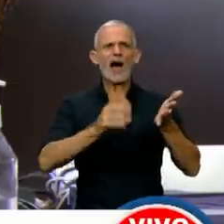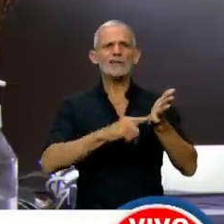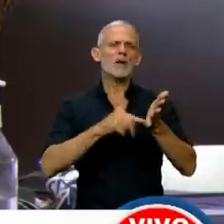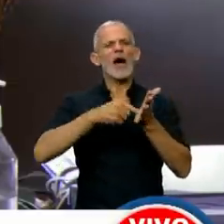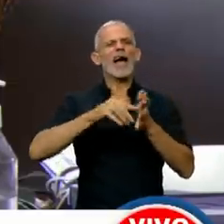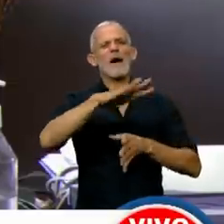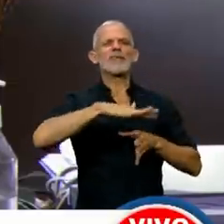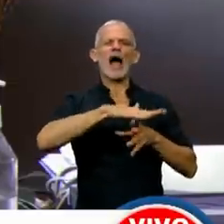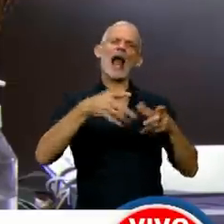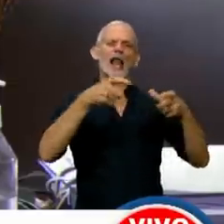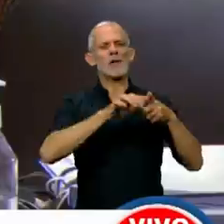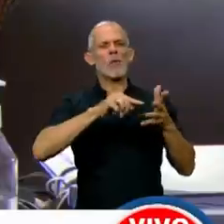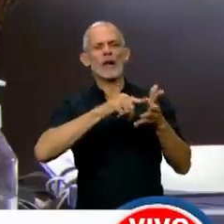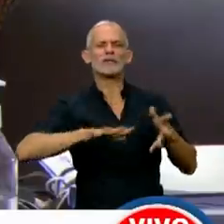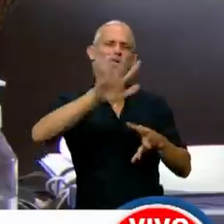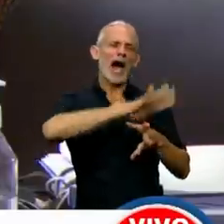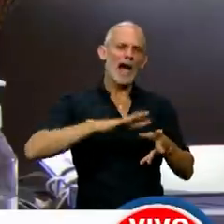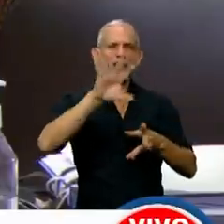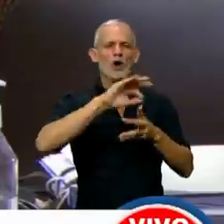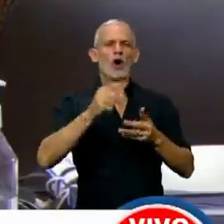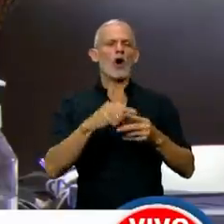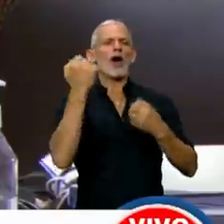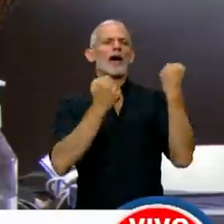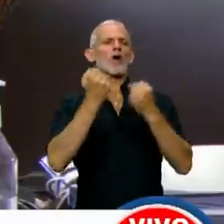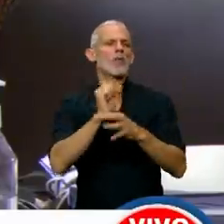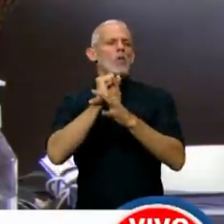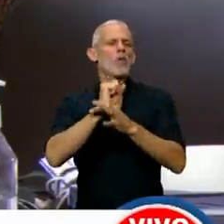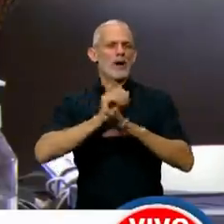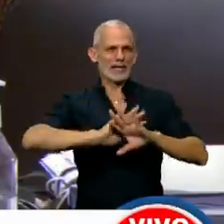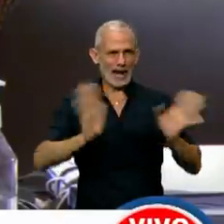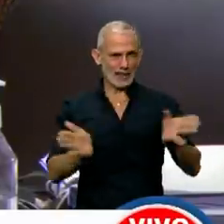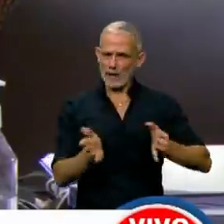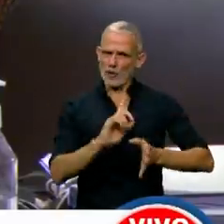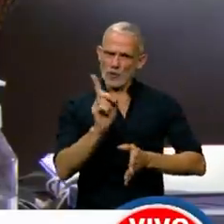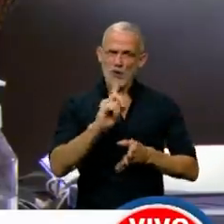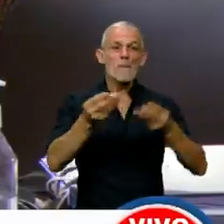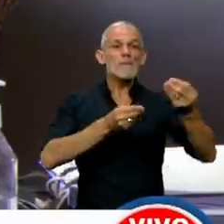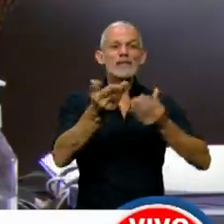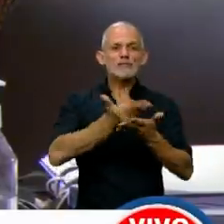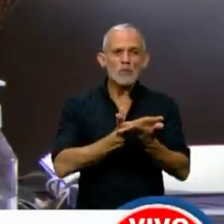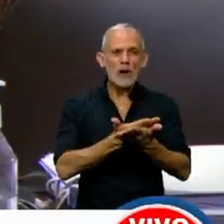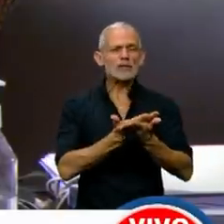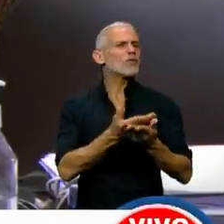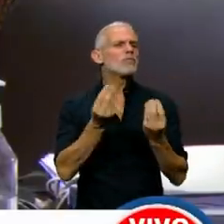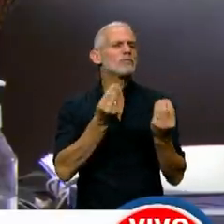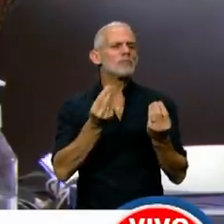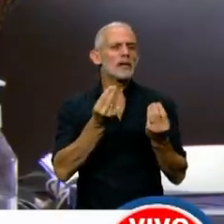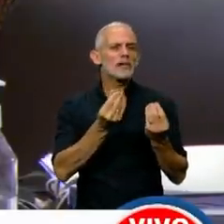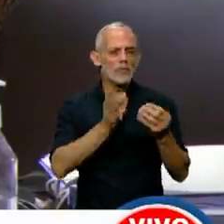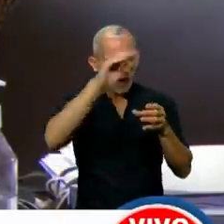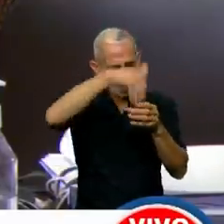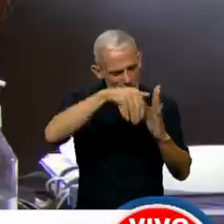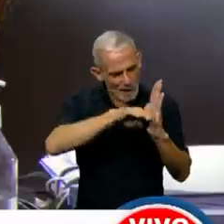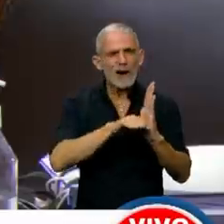capital federal para buenos aires- o para los economistas el presupuesto trae la